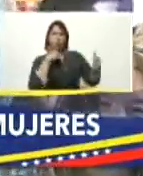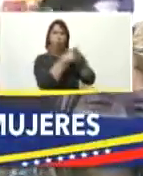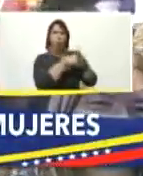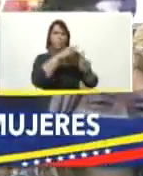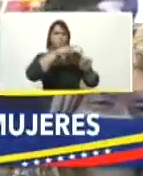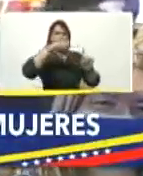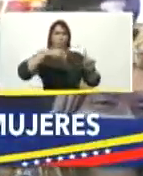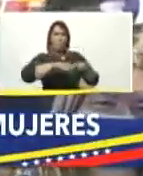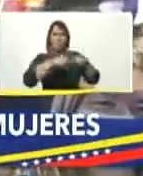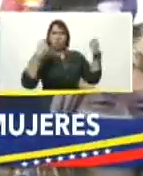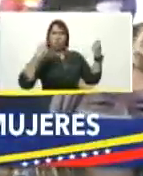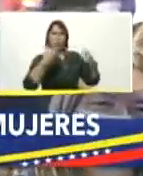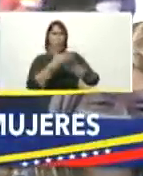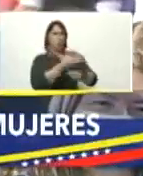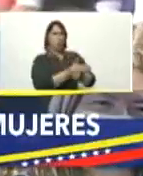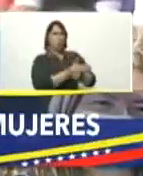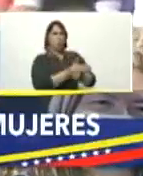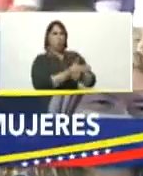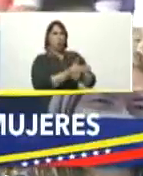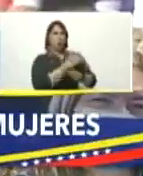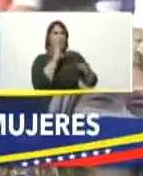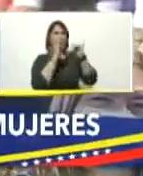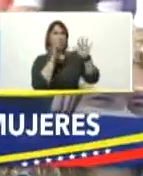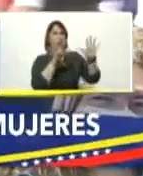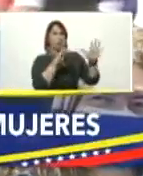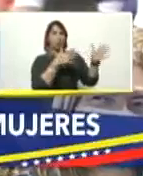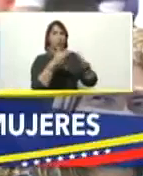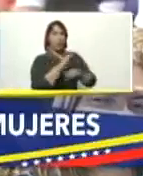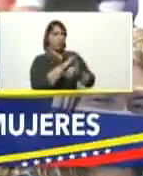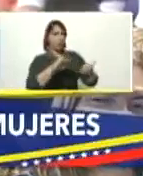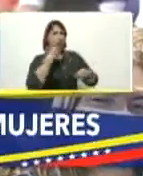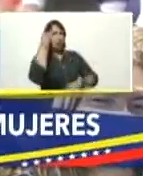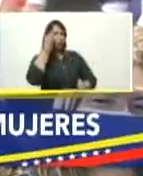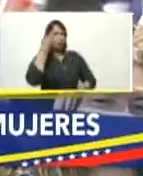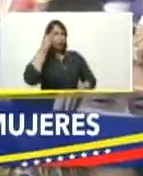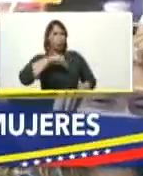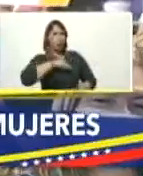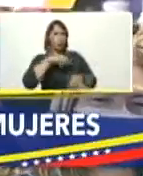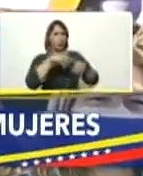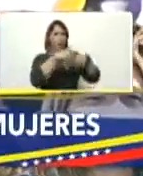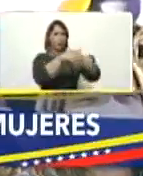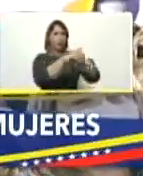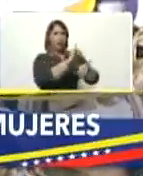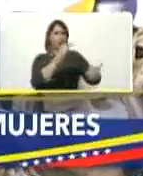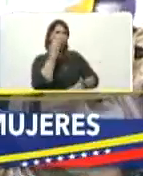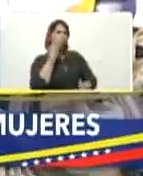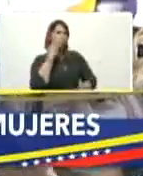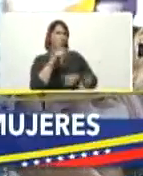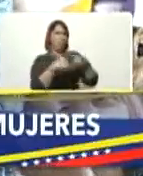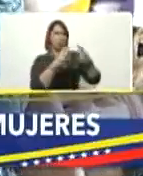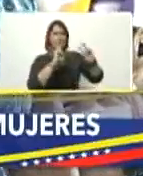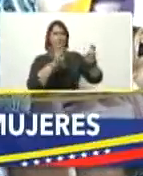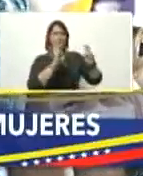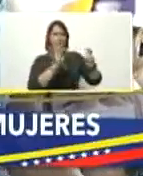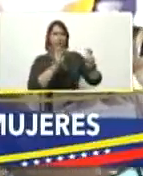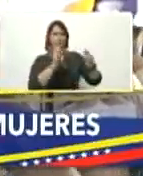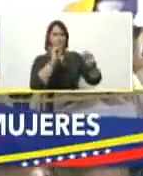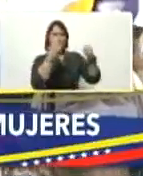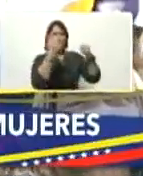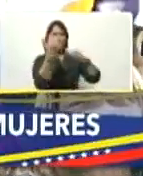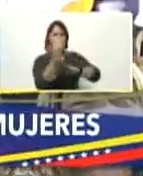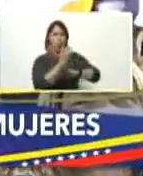justamente fue antes de celebrar un 8 de marzo, que ya teníamos ya planificada nuestra marcha de costumbre. Correcto. Después el tema del bloqueo,